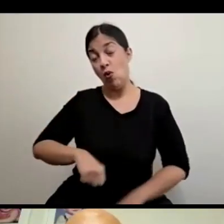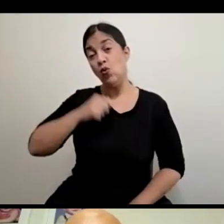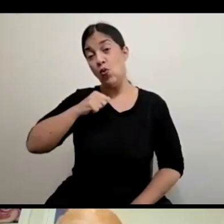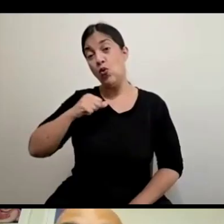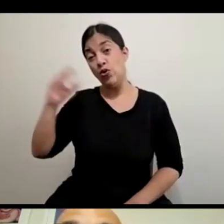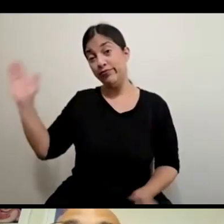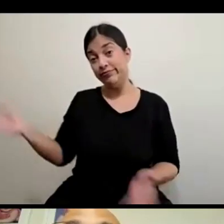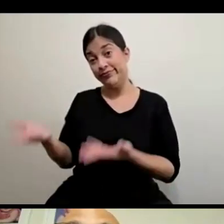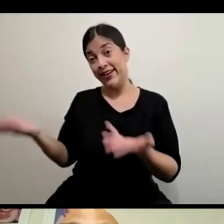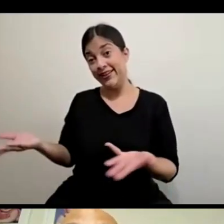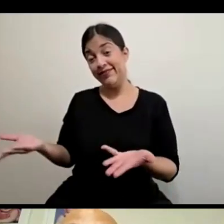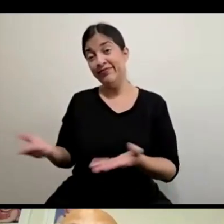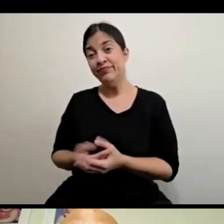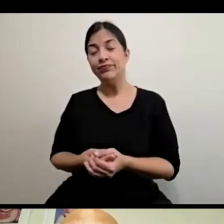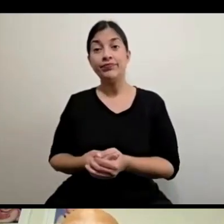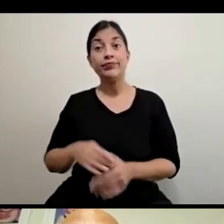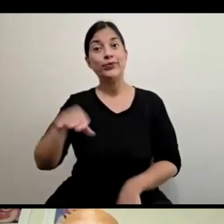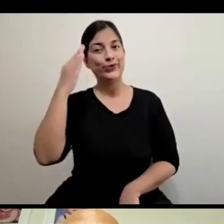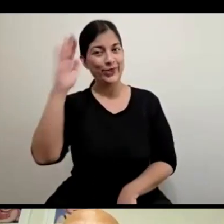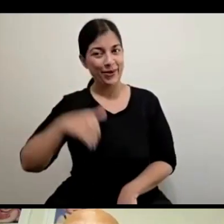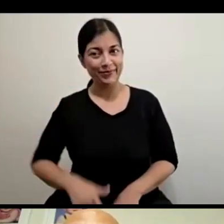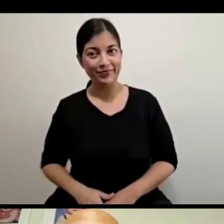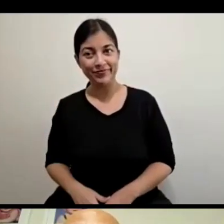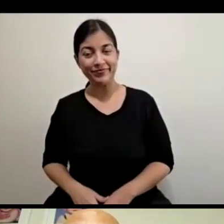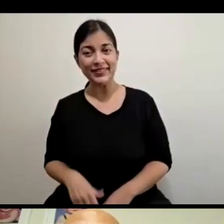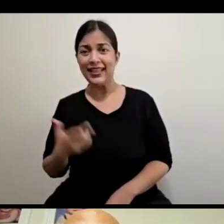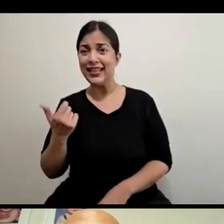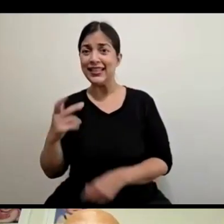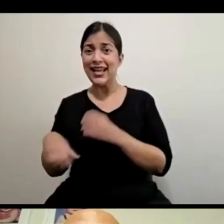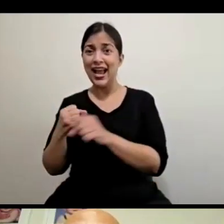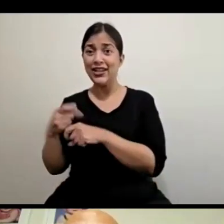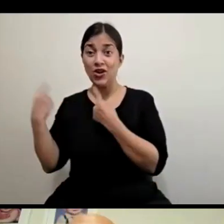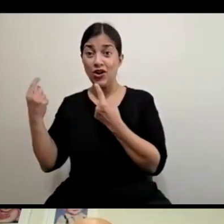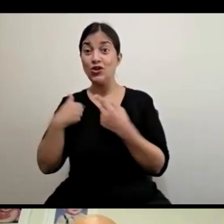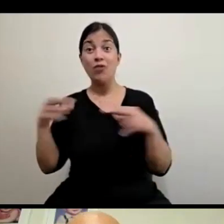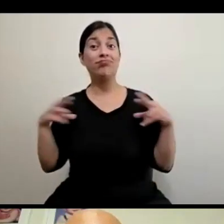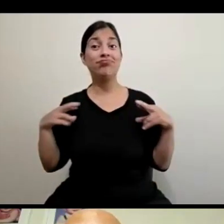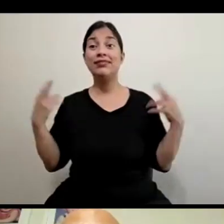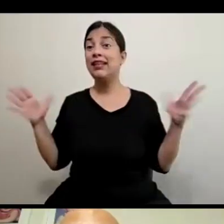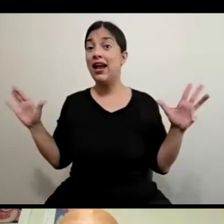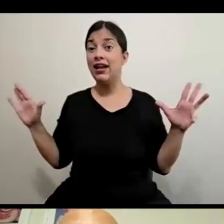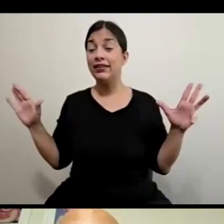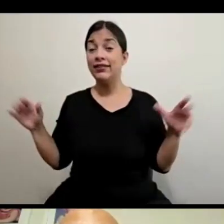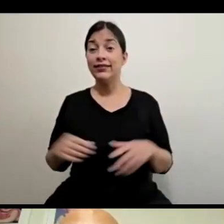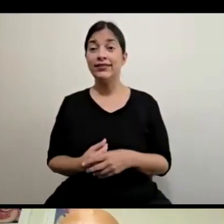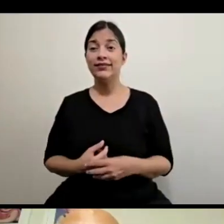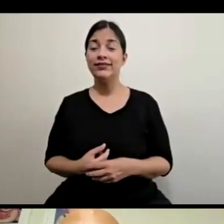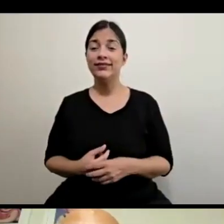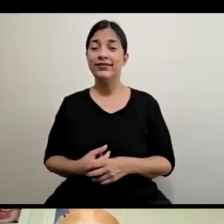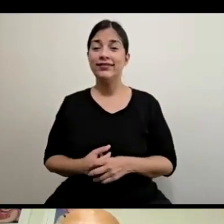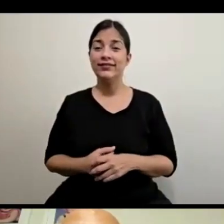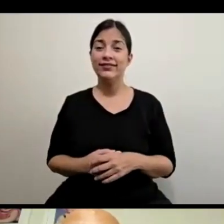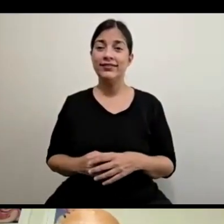supiera que hace 13 años que me jubilé y esto y ha